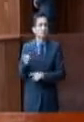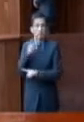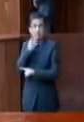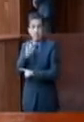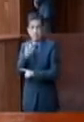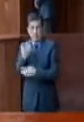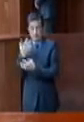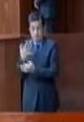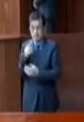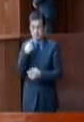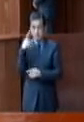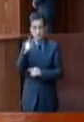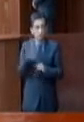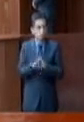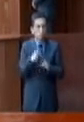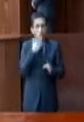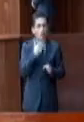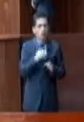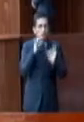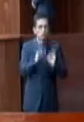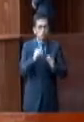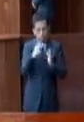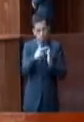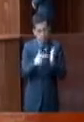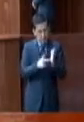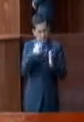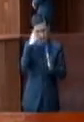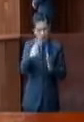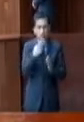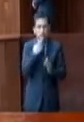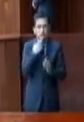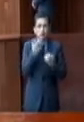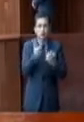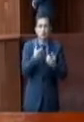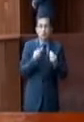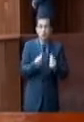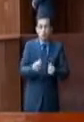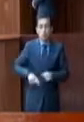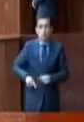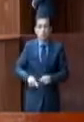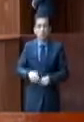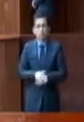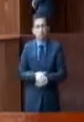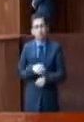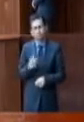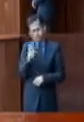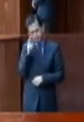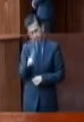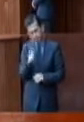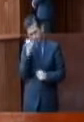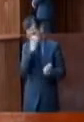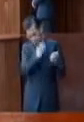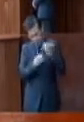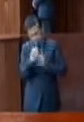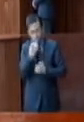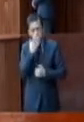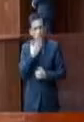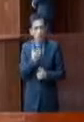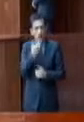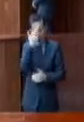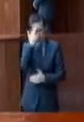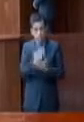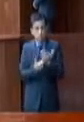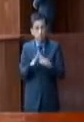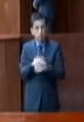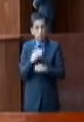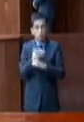públicos y promoción personalizada al respecto a la ponencia propone declarar la inexistencia de las conductas señaladas pues de los elementos probatorios